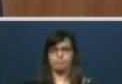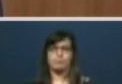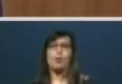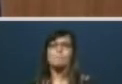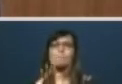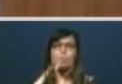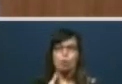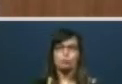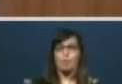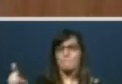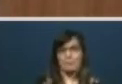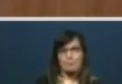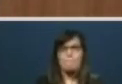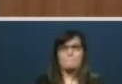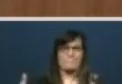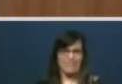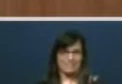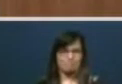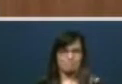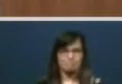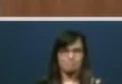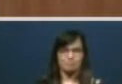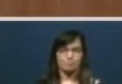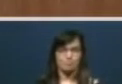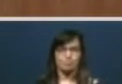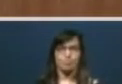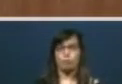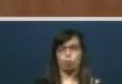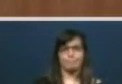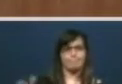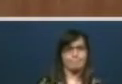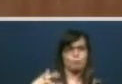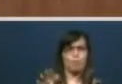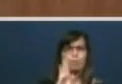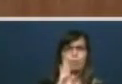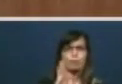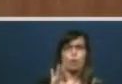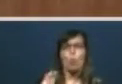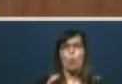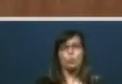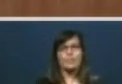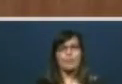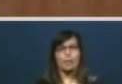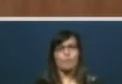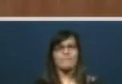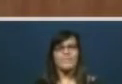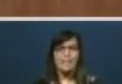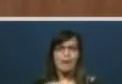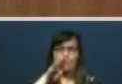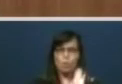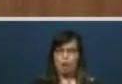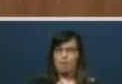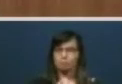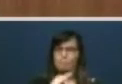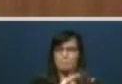el número de solicitudes ante este hecho la junta tiene intención de modificar su programa propio de